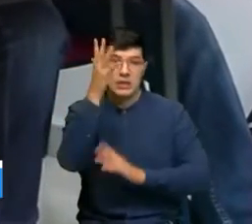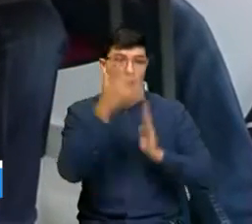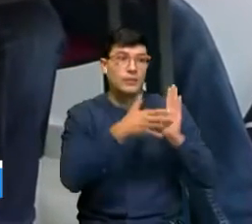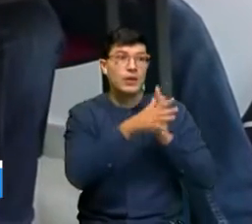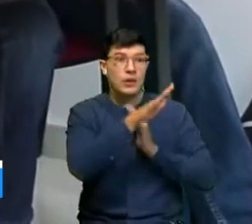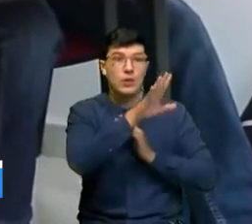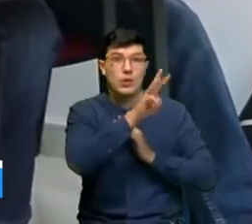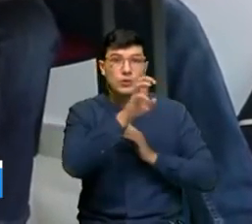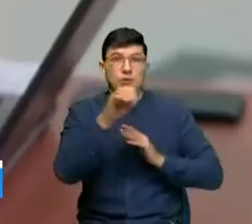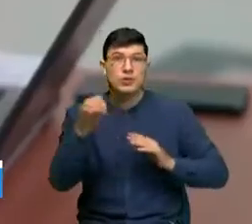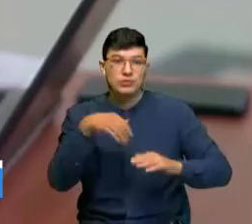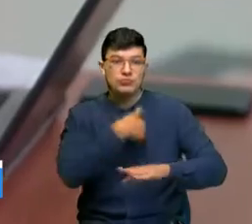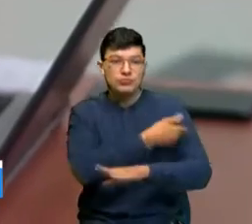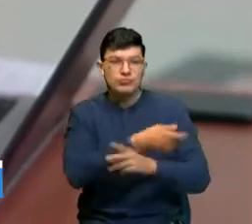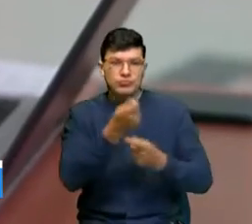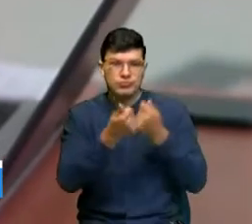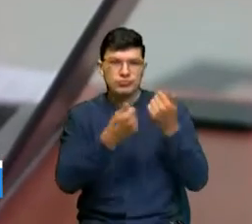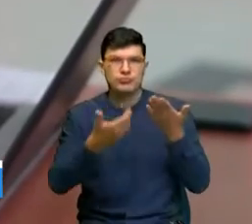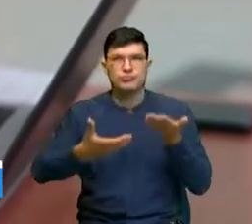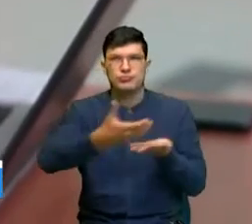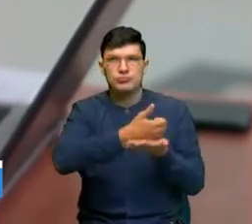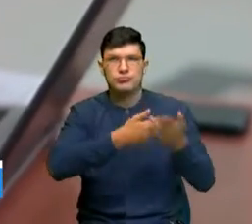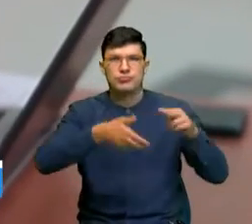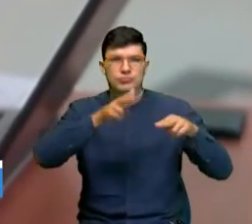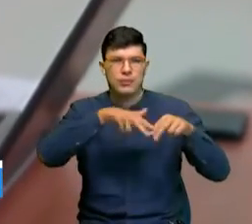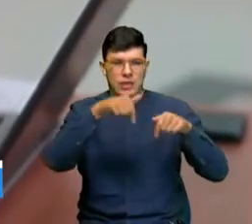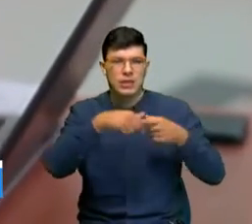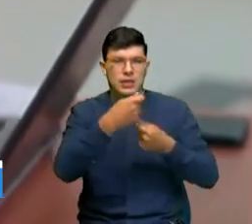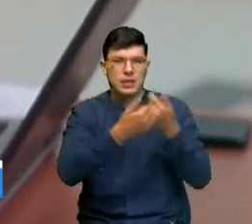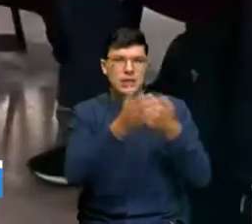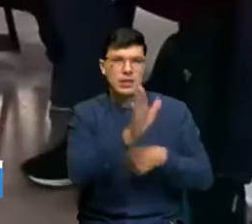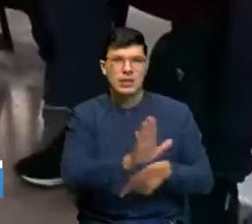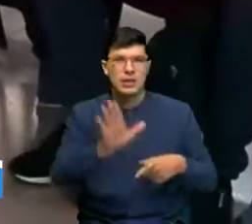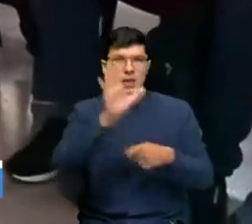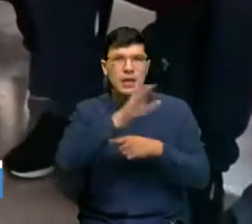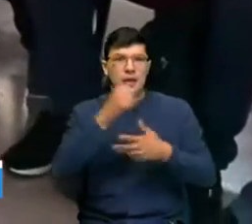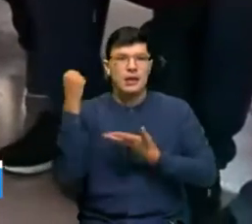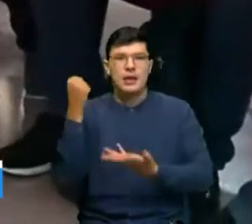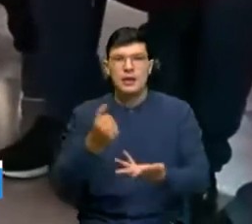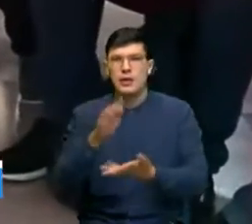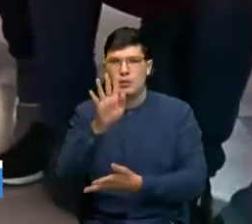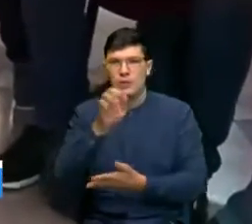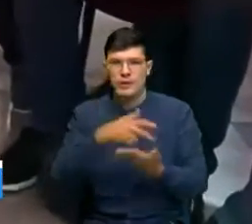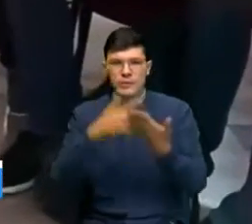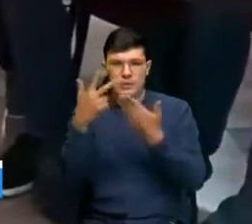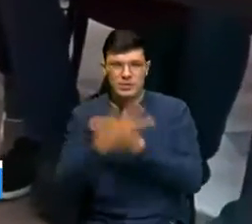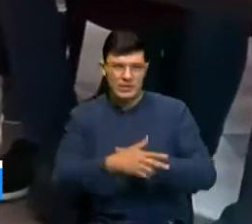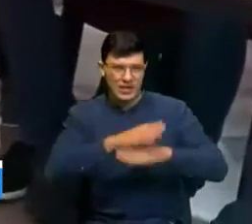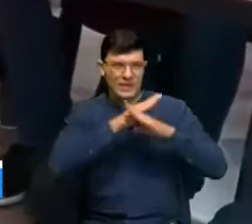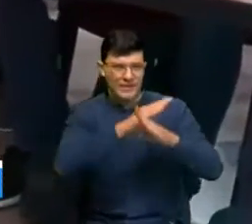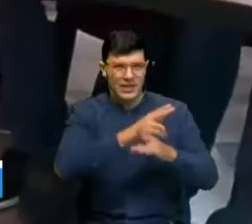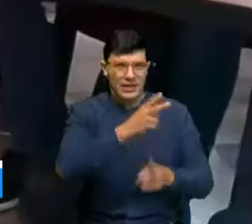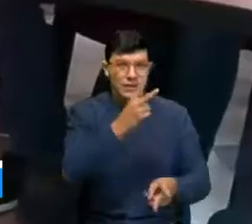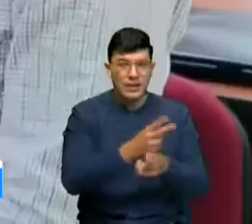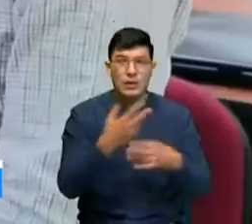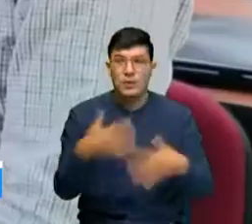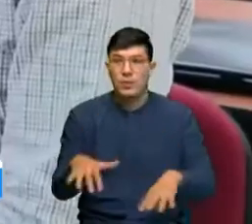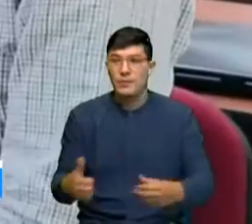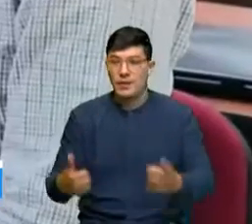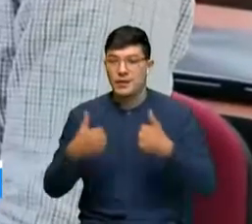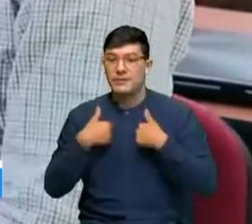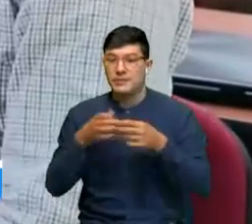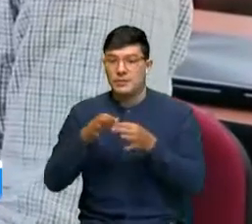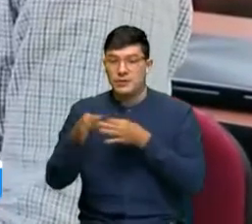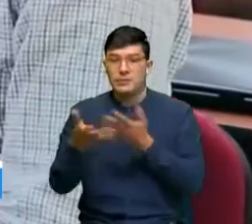16.404.5.819 son recursos de rendimientos financieros del departamento para la ejecución de 9 proyectos en gestión del riesgo que beneficiarán a los municipios